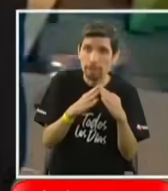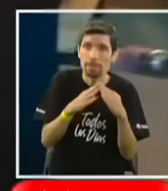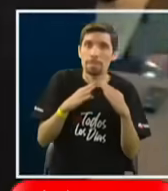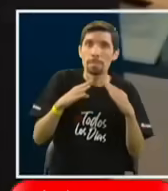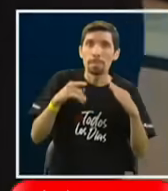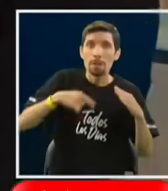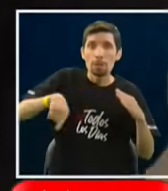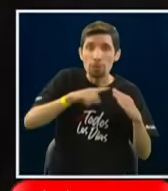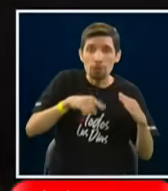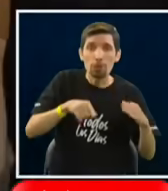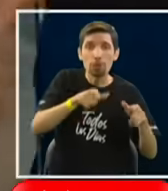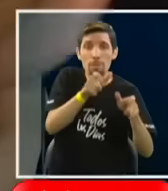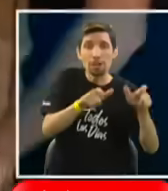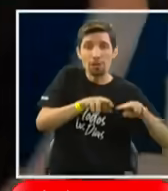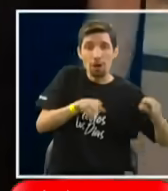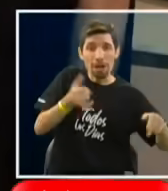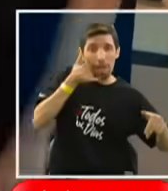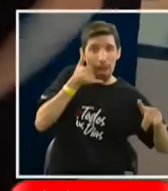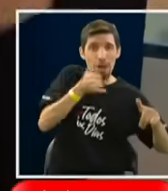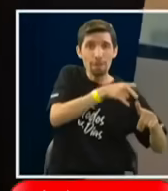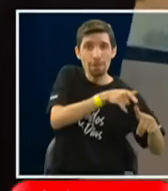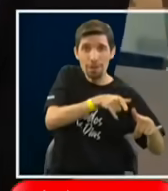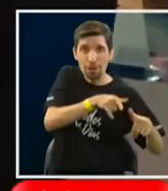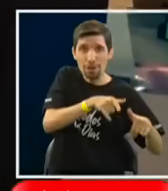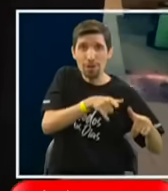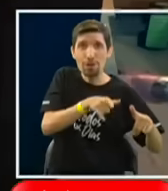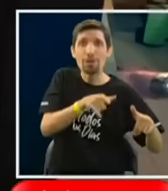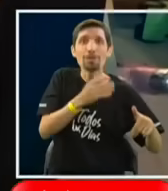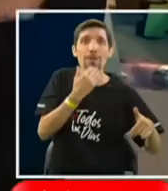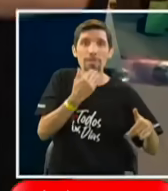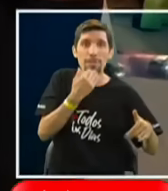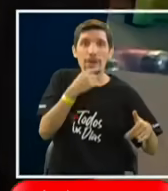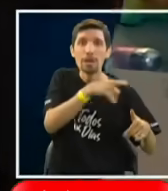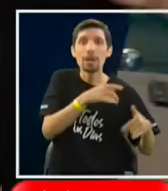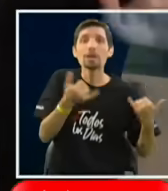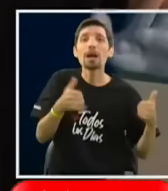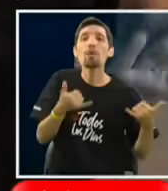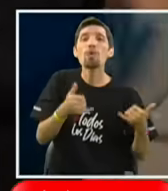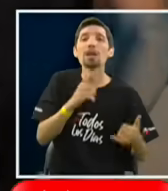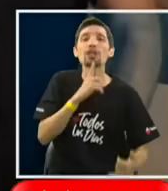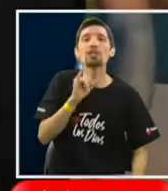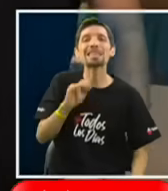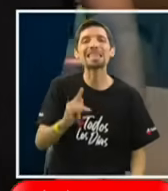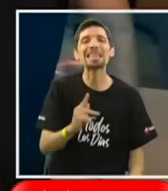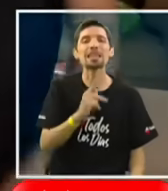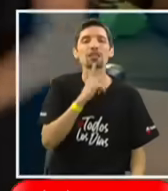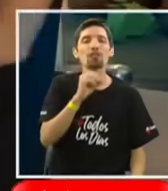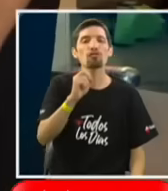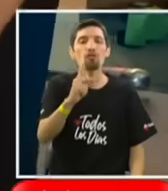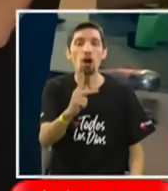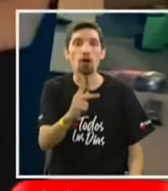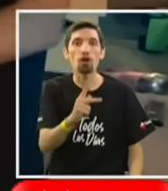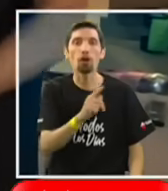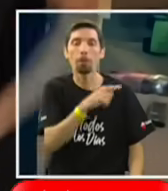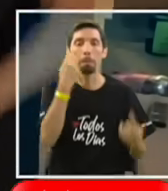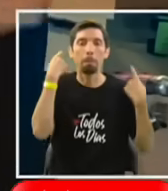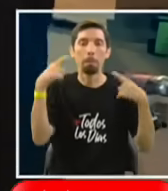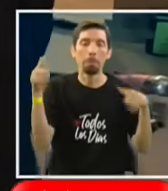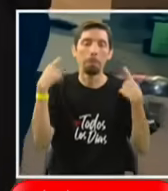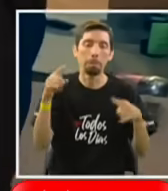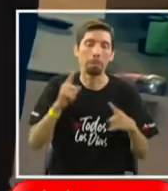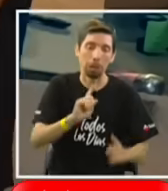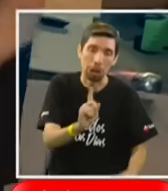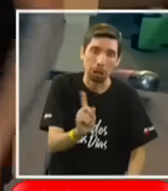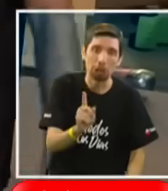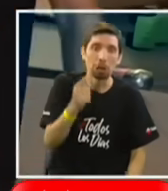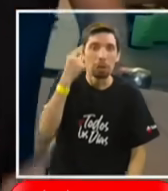aquí con los teletonistas también. Están jugando TikTok. No están pescando tanto,